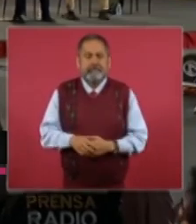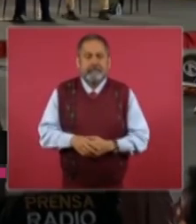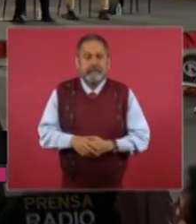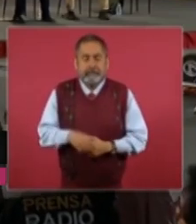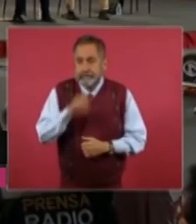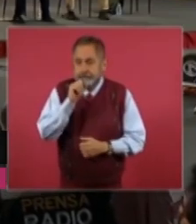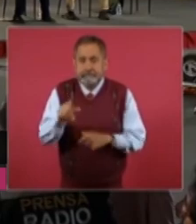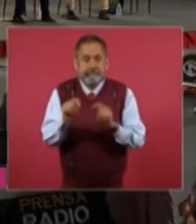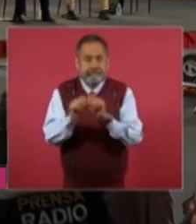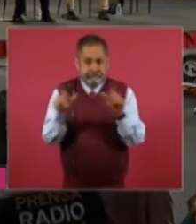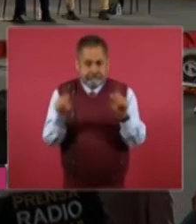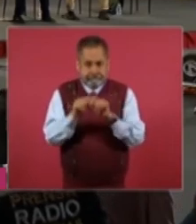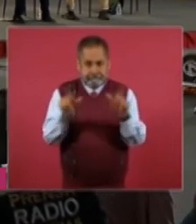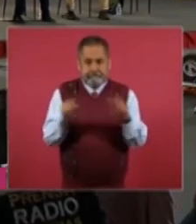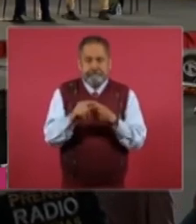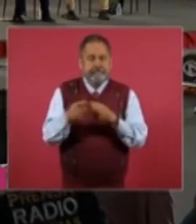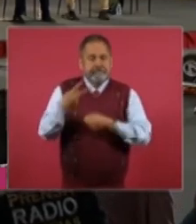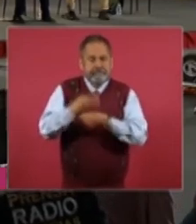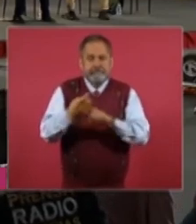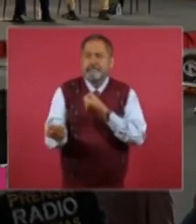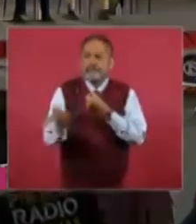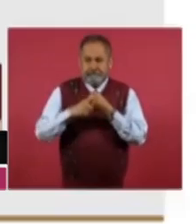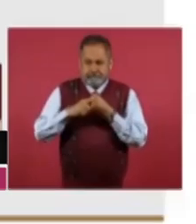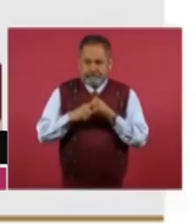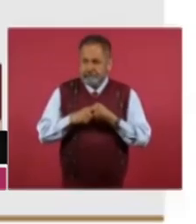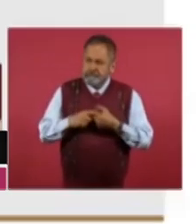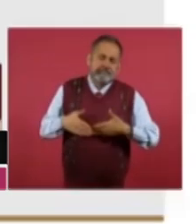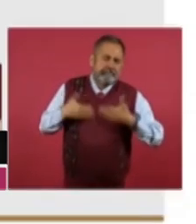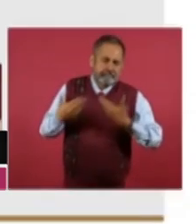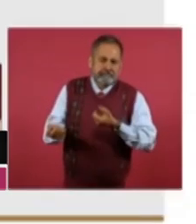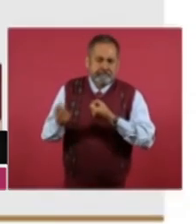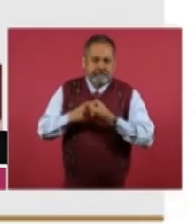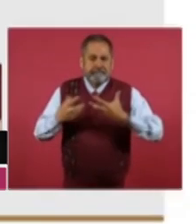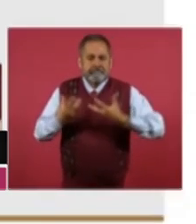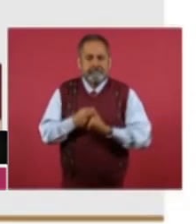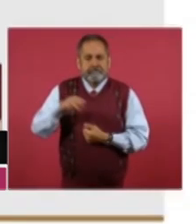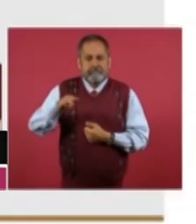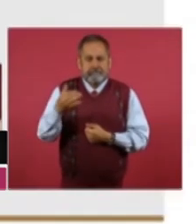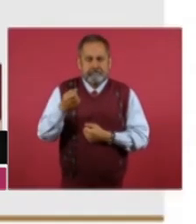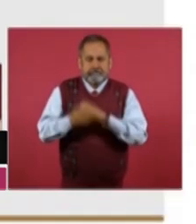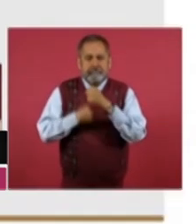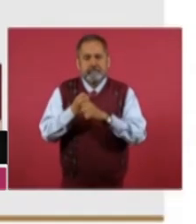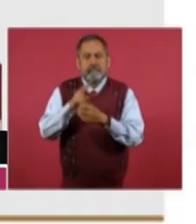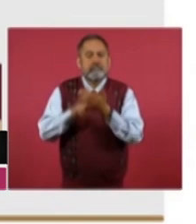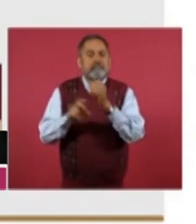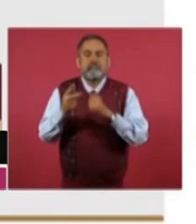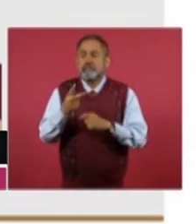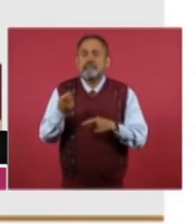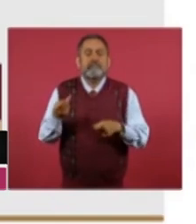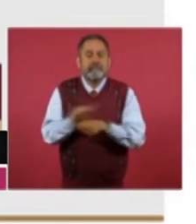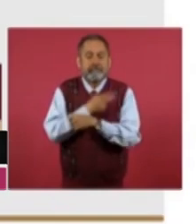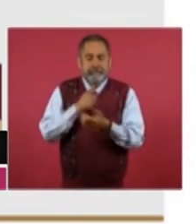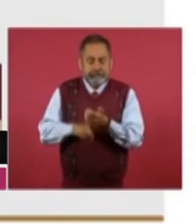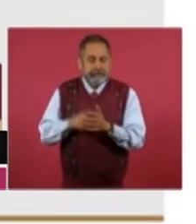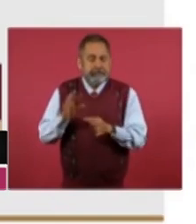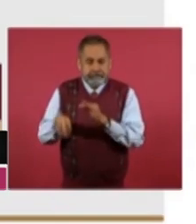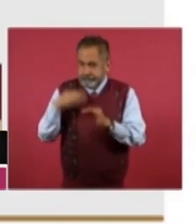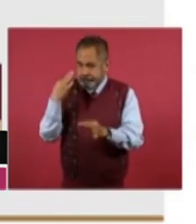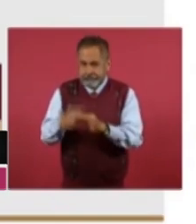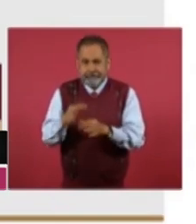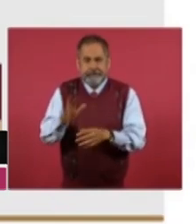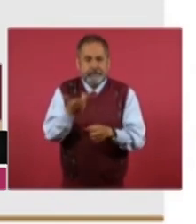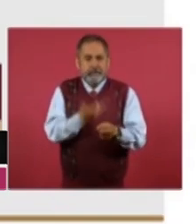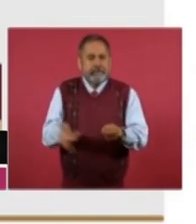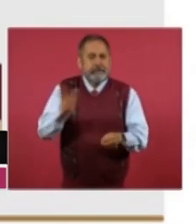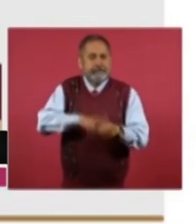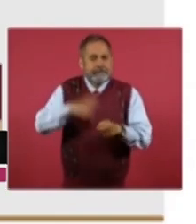de los primeros estados fue el segundo en confiar en este proceso se adhirió en mayo del 22 y a la fecha se concluyó ya y está en operaciones el